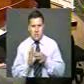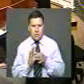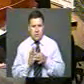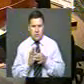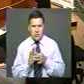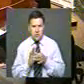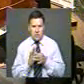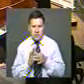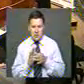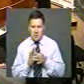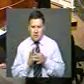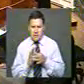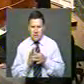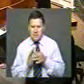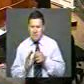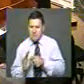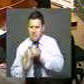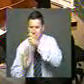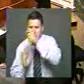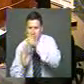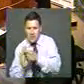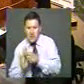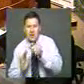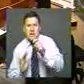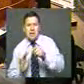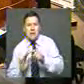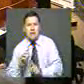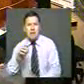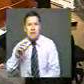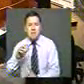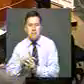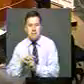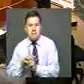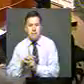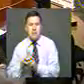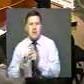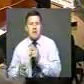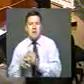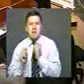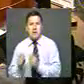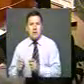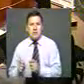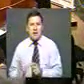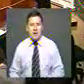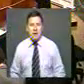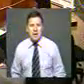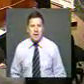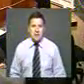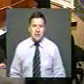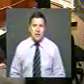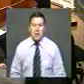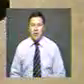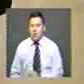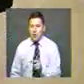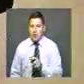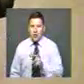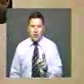otra situación. Este matrimonio genera eso que se llama bigamia.